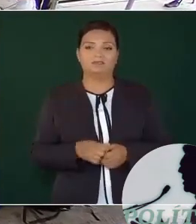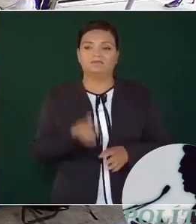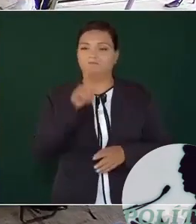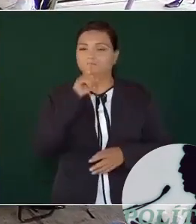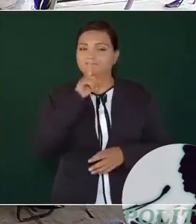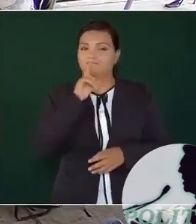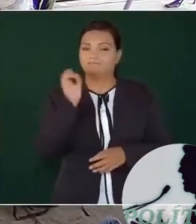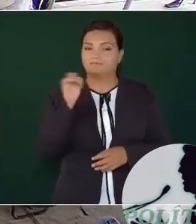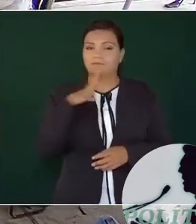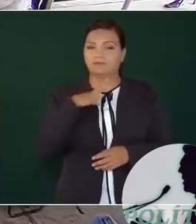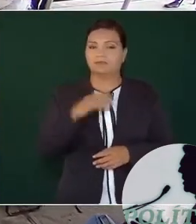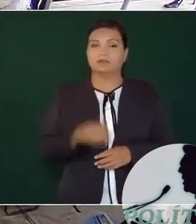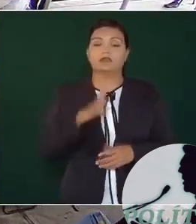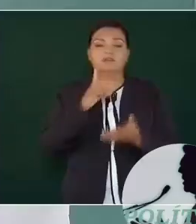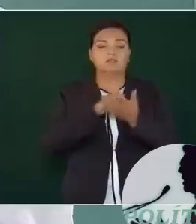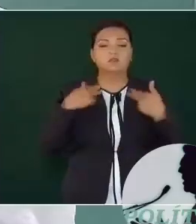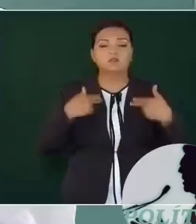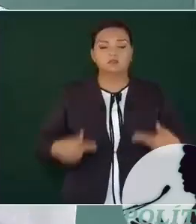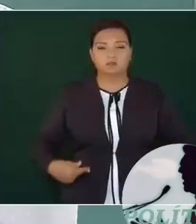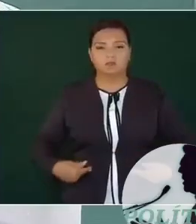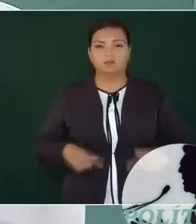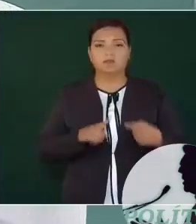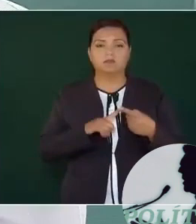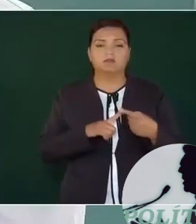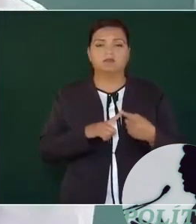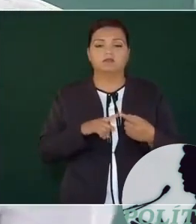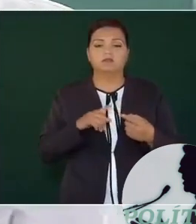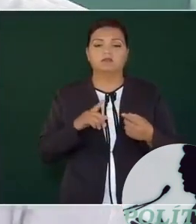en derechos humanos, en